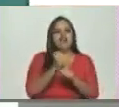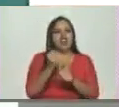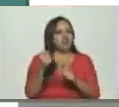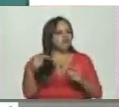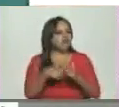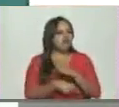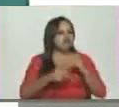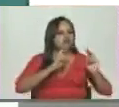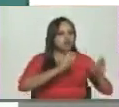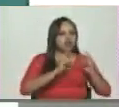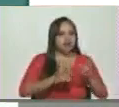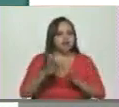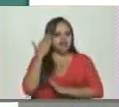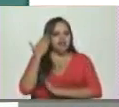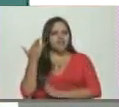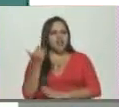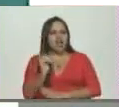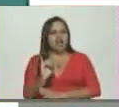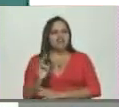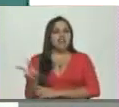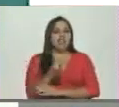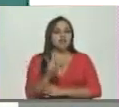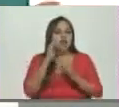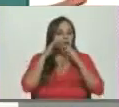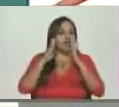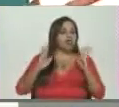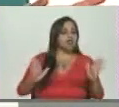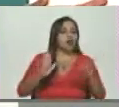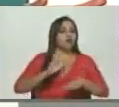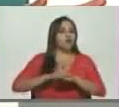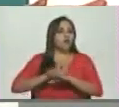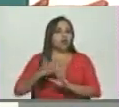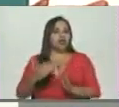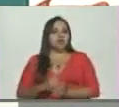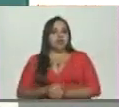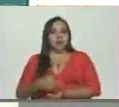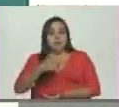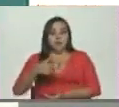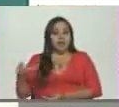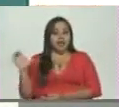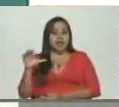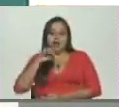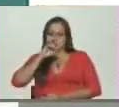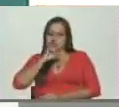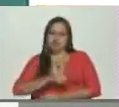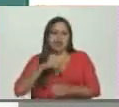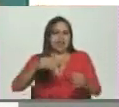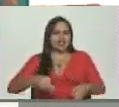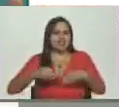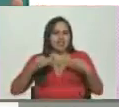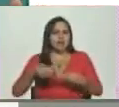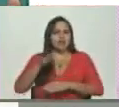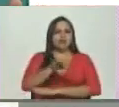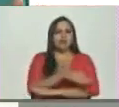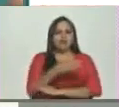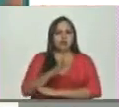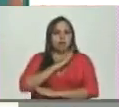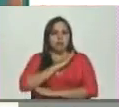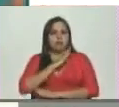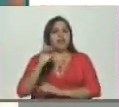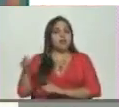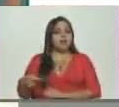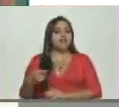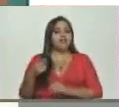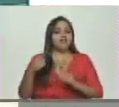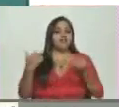que Venezuela está muy atenta, porque bueno, los caraqueños les encanta, y bueno, a los de la costa les encanta la parranda